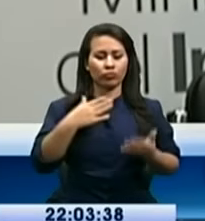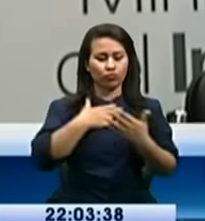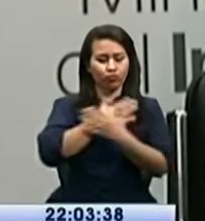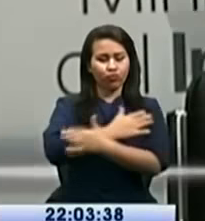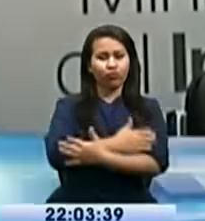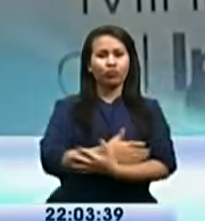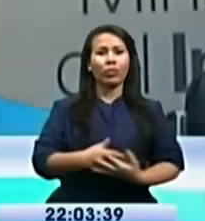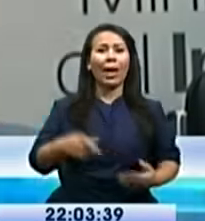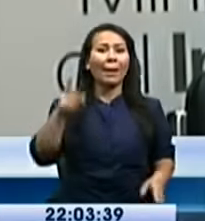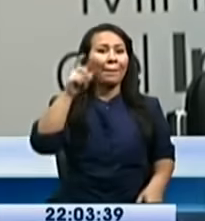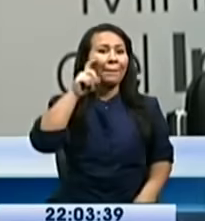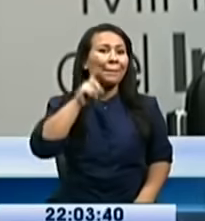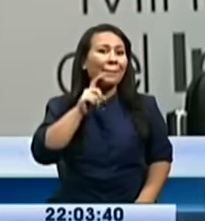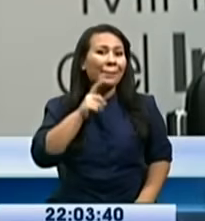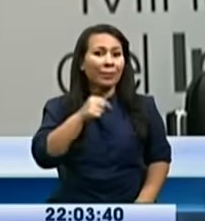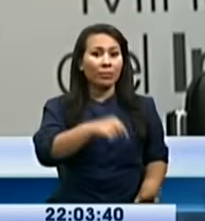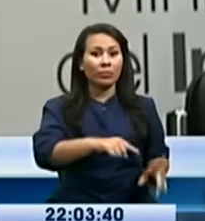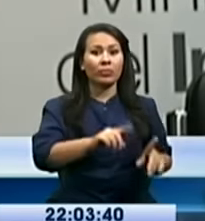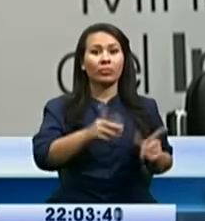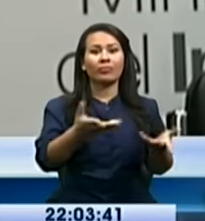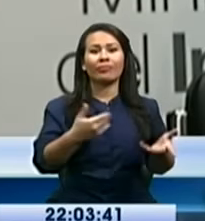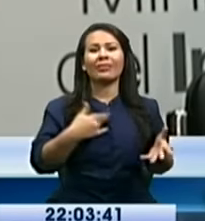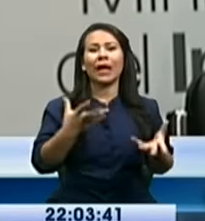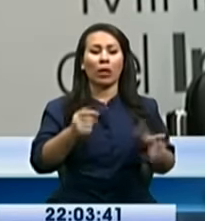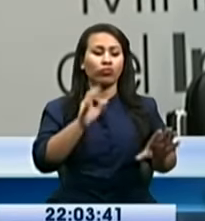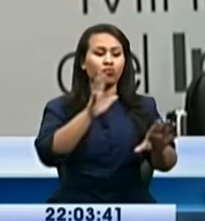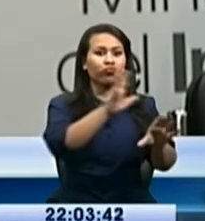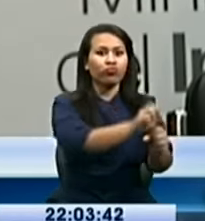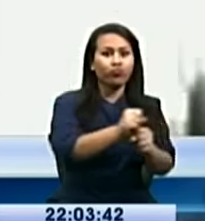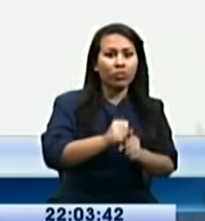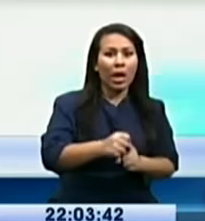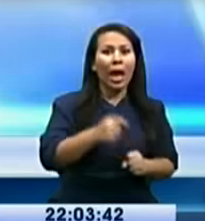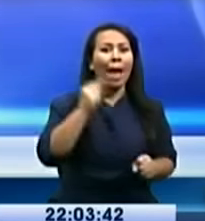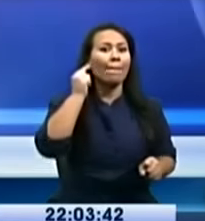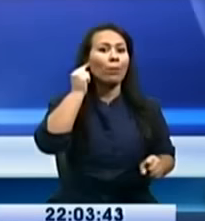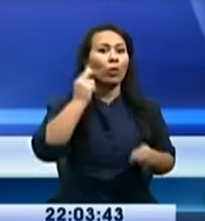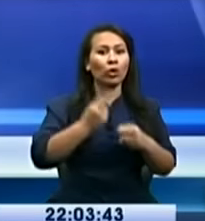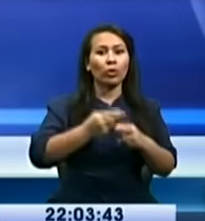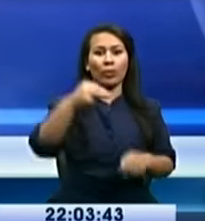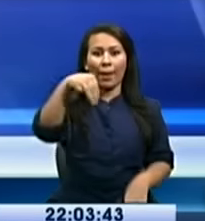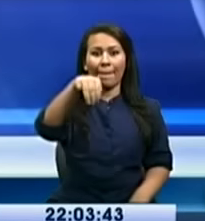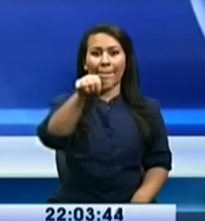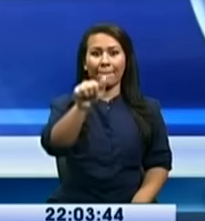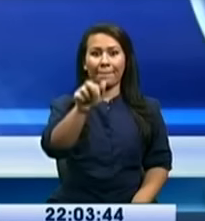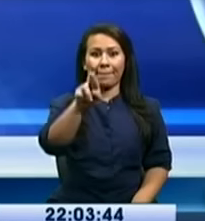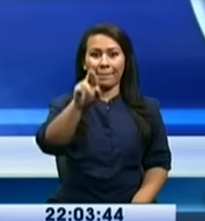confeso de María José Coni. María José Coni reaccionó